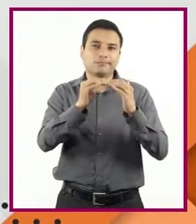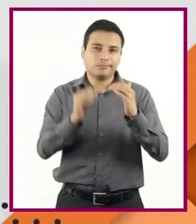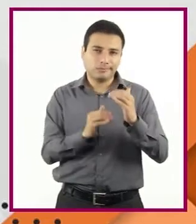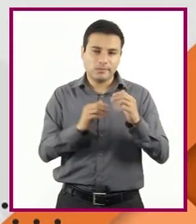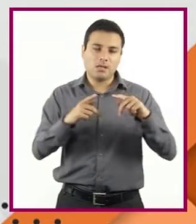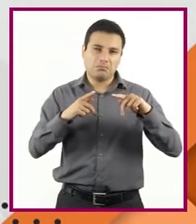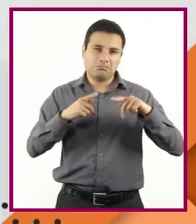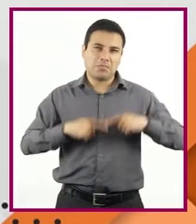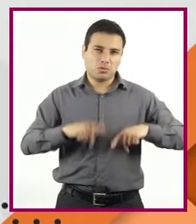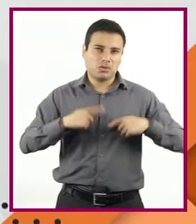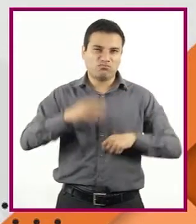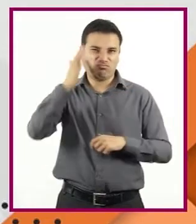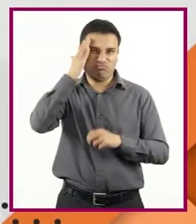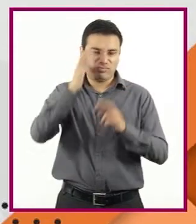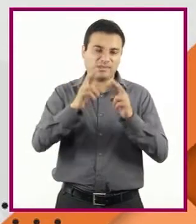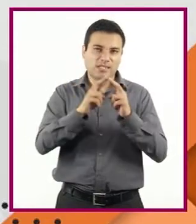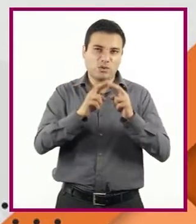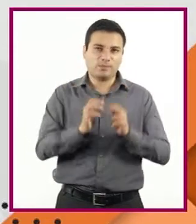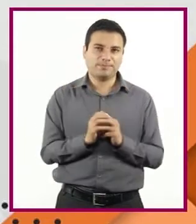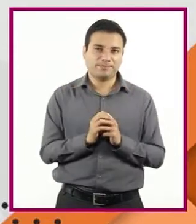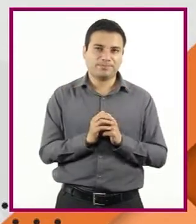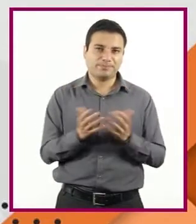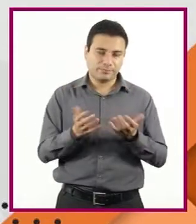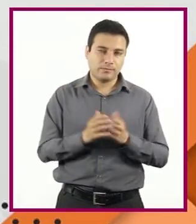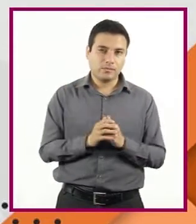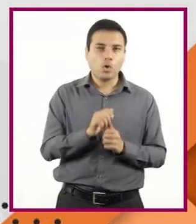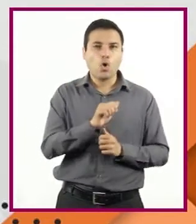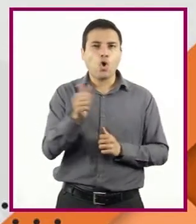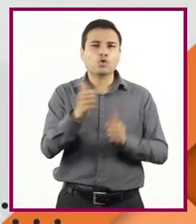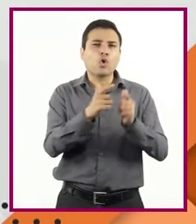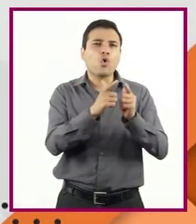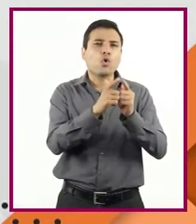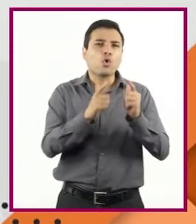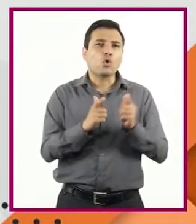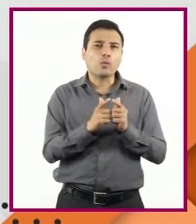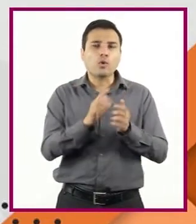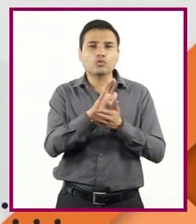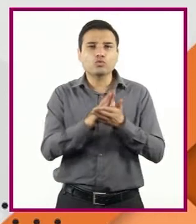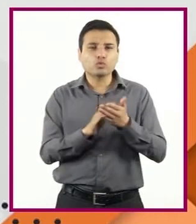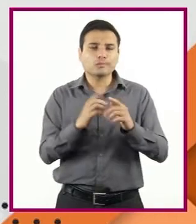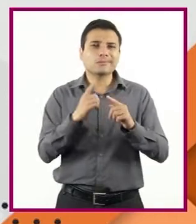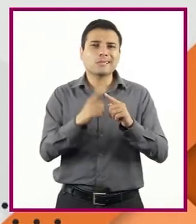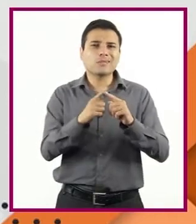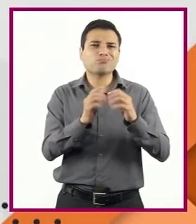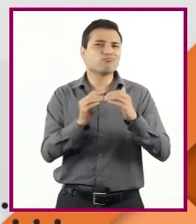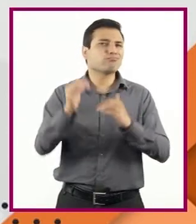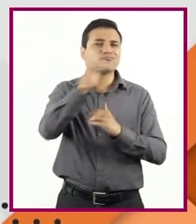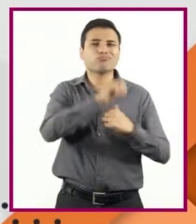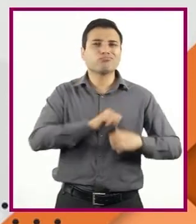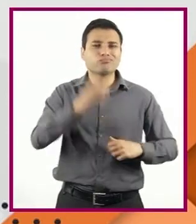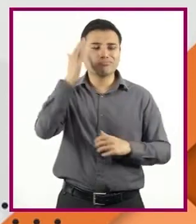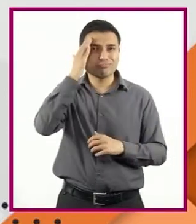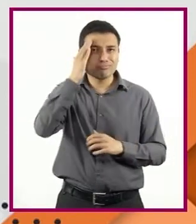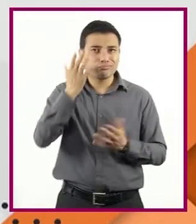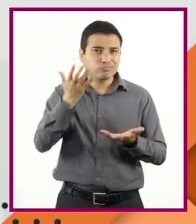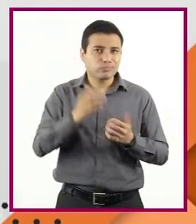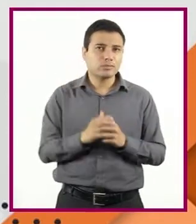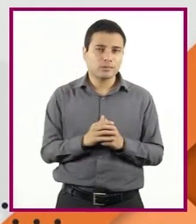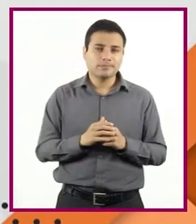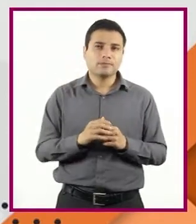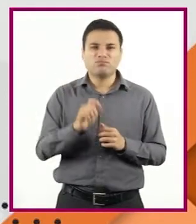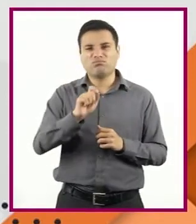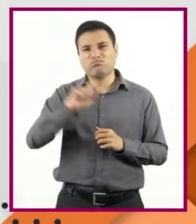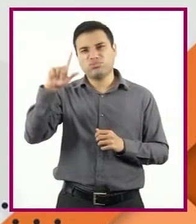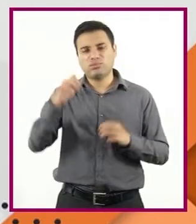clase dominada, el nivel más elevado lo ocupaban algunos profesionales u ocupacionales, como los mercaderes y